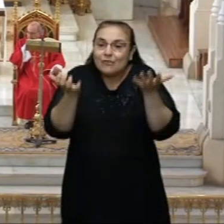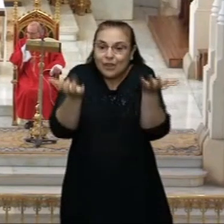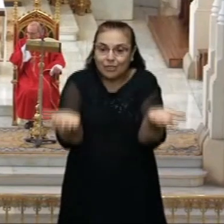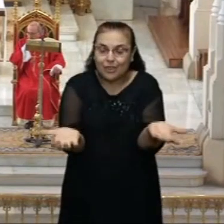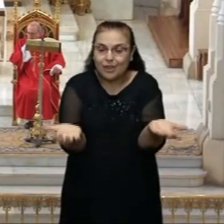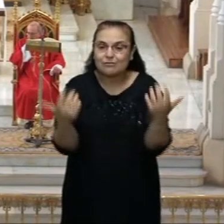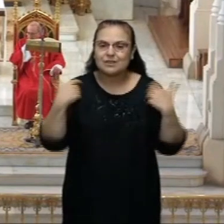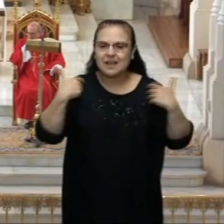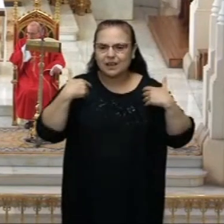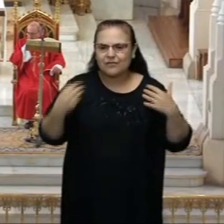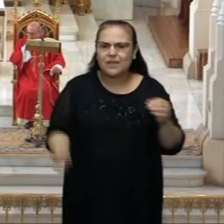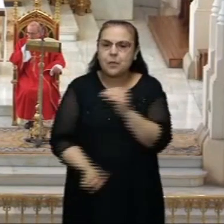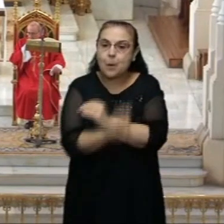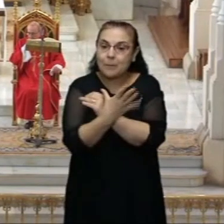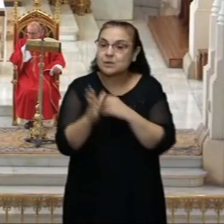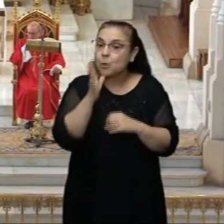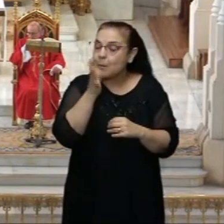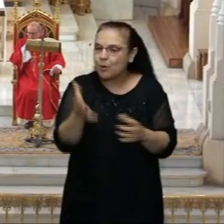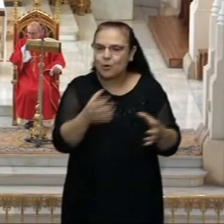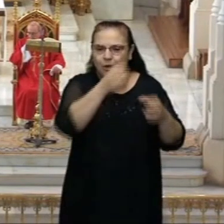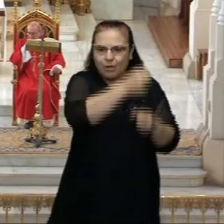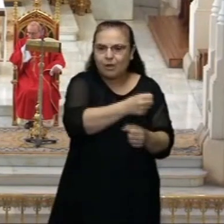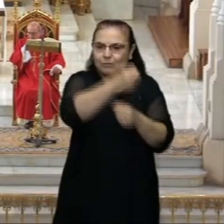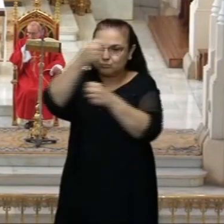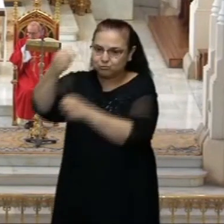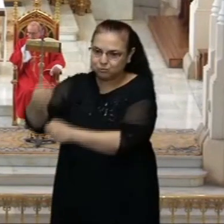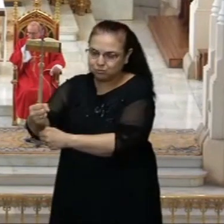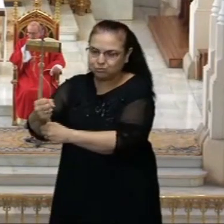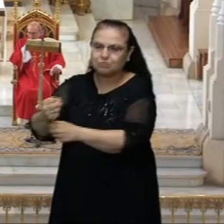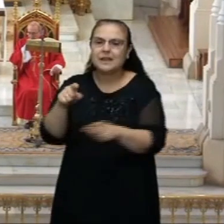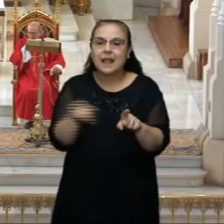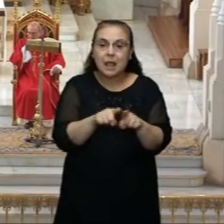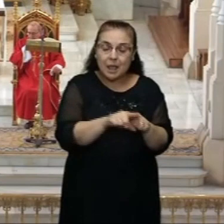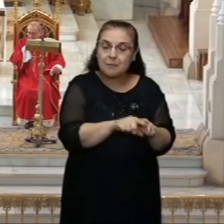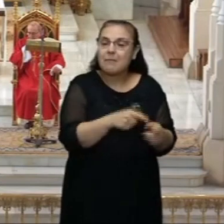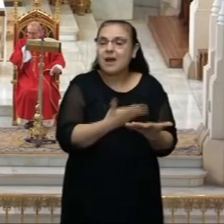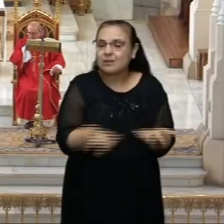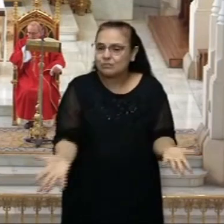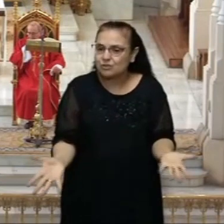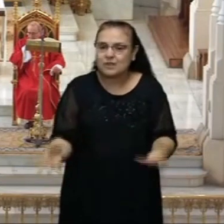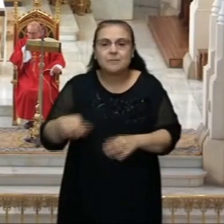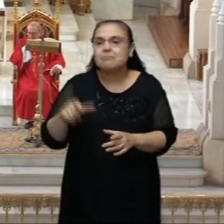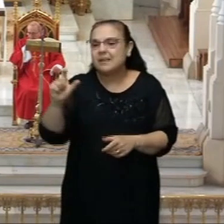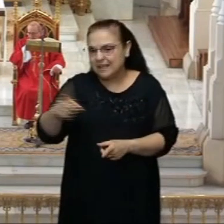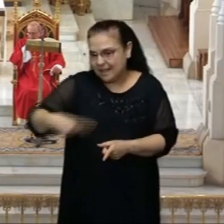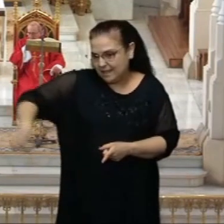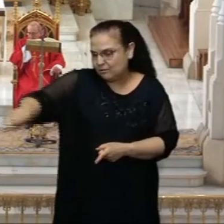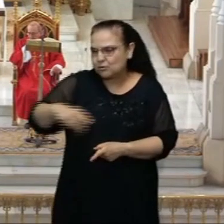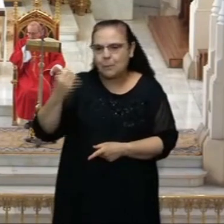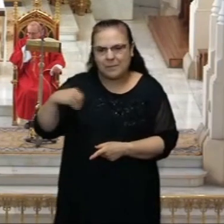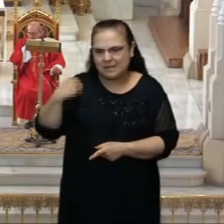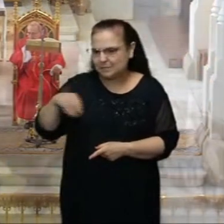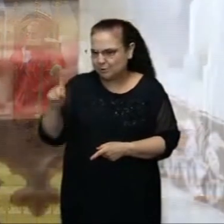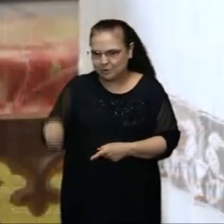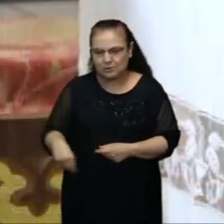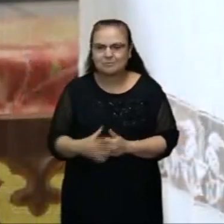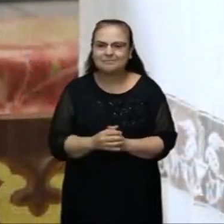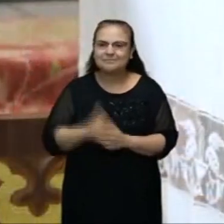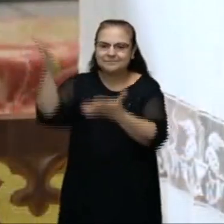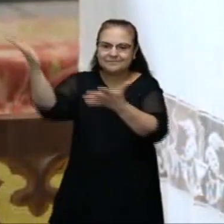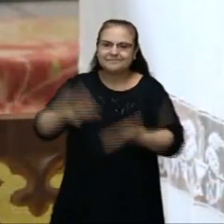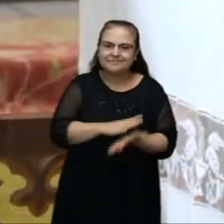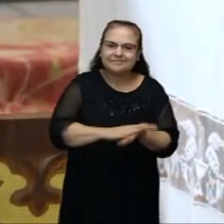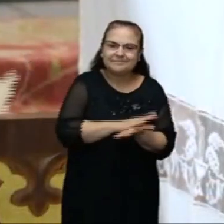por todos los repatriados, por sus hermanos, los sacerdotes, y por ellos mismos. Palabra de